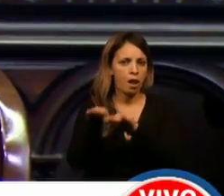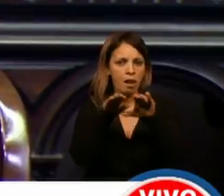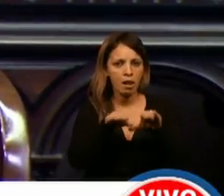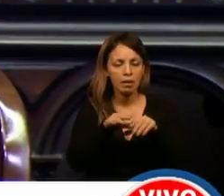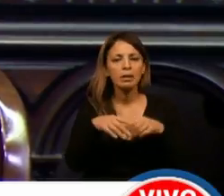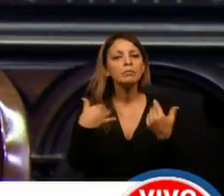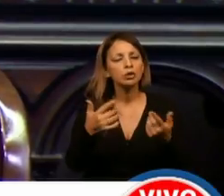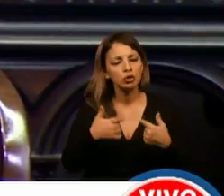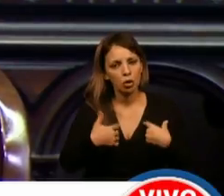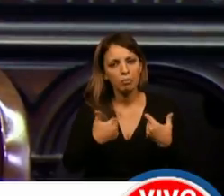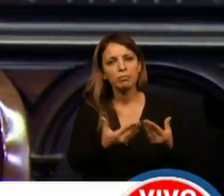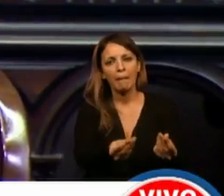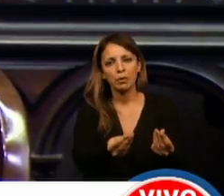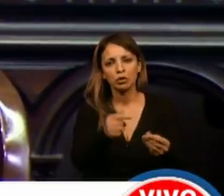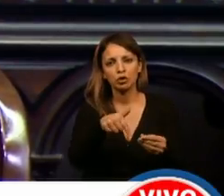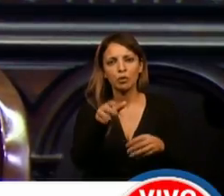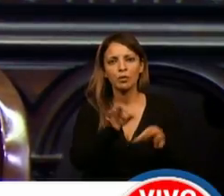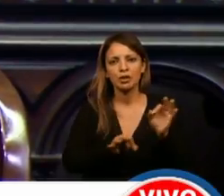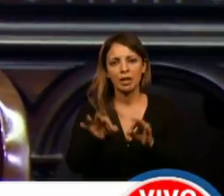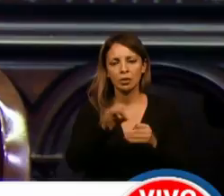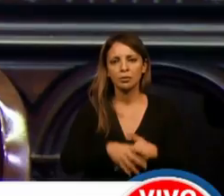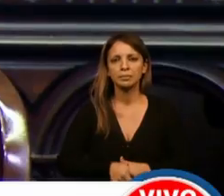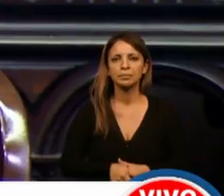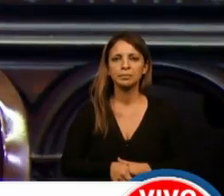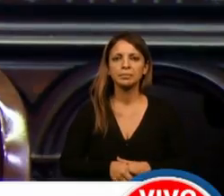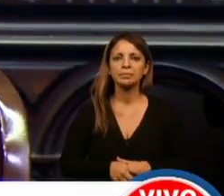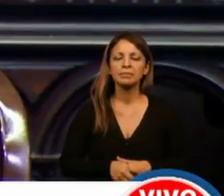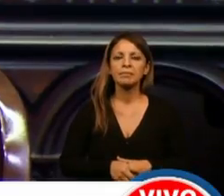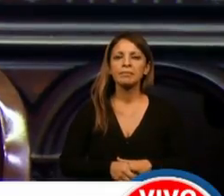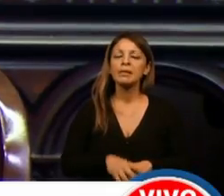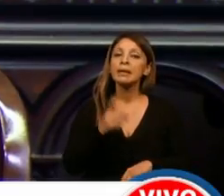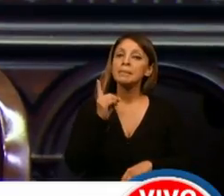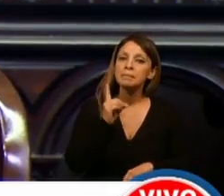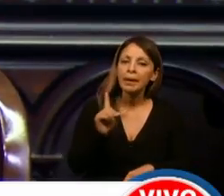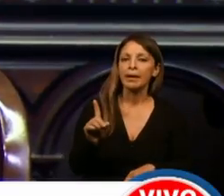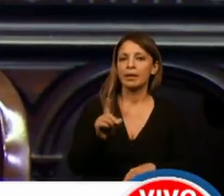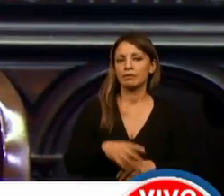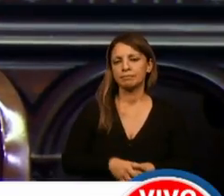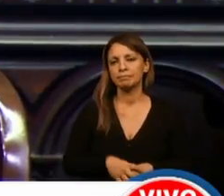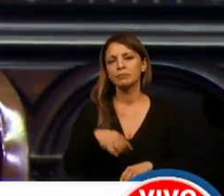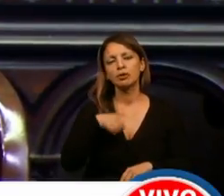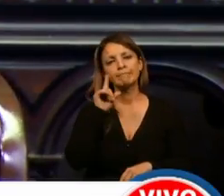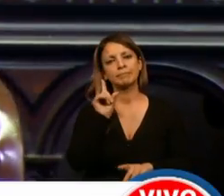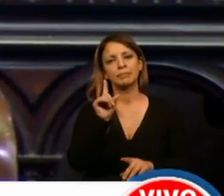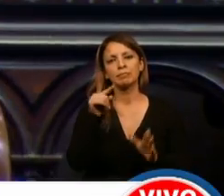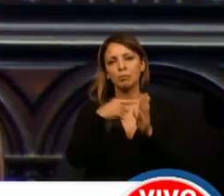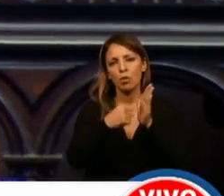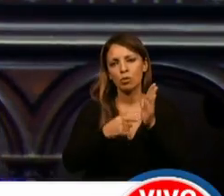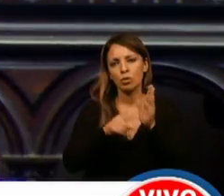acompañar este proyecto ahora no puedo dejar de advertir algunas cuestiones